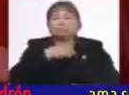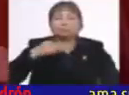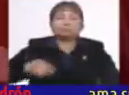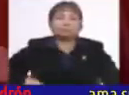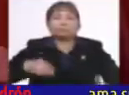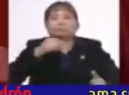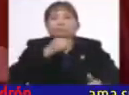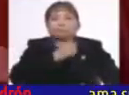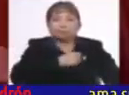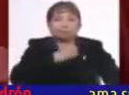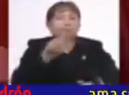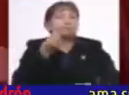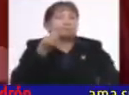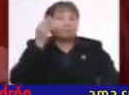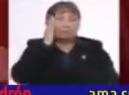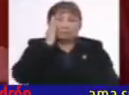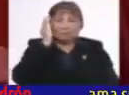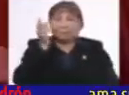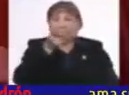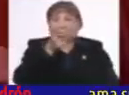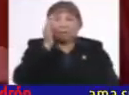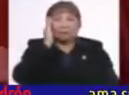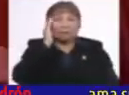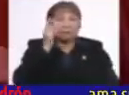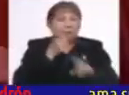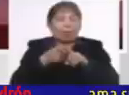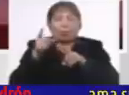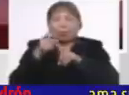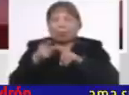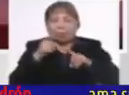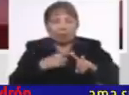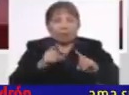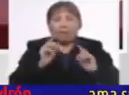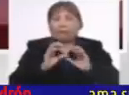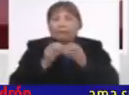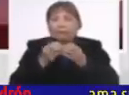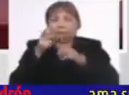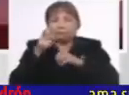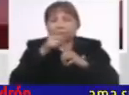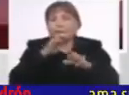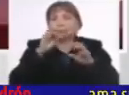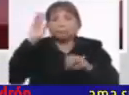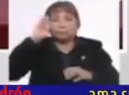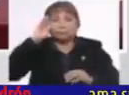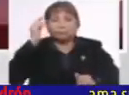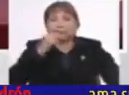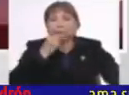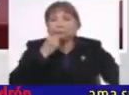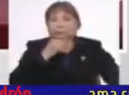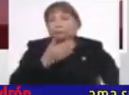porque como ustedes comprenderán hay distintos componentes en el ámbito de la inteligencia en la policía